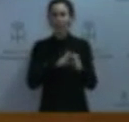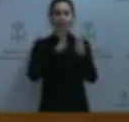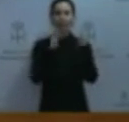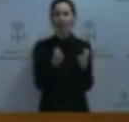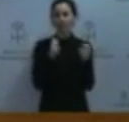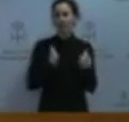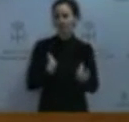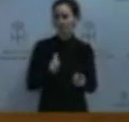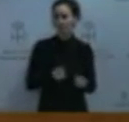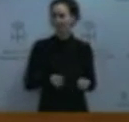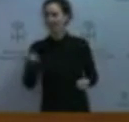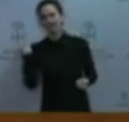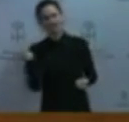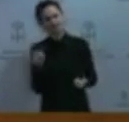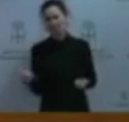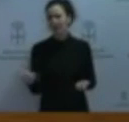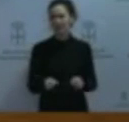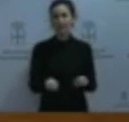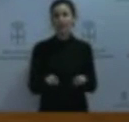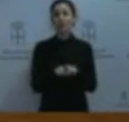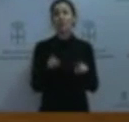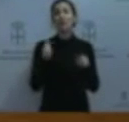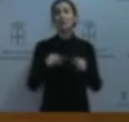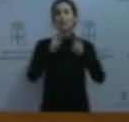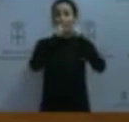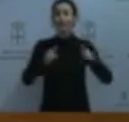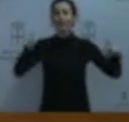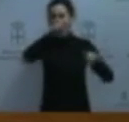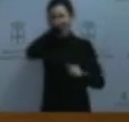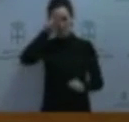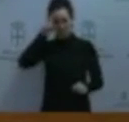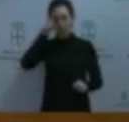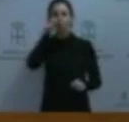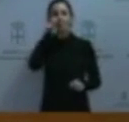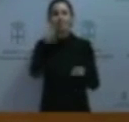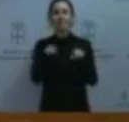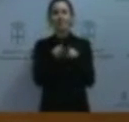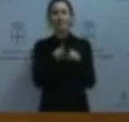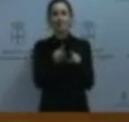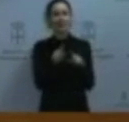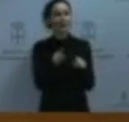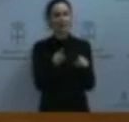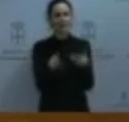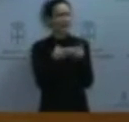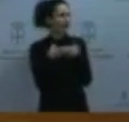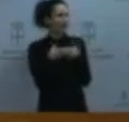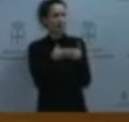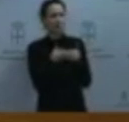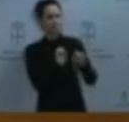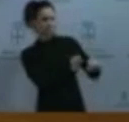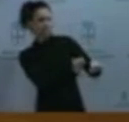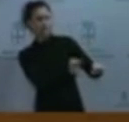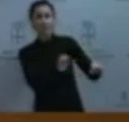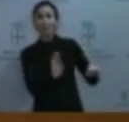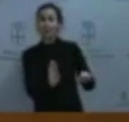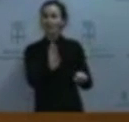no como en Fitur, que fue una caja cerrada donde azafatas impedían la entrada a la gente mientras enfrente había otra